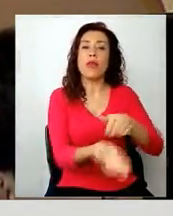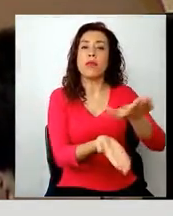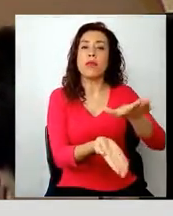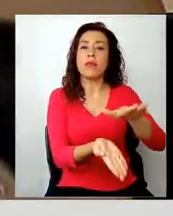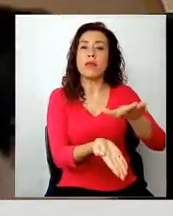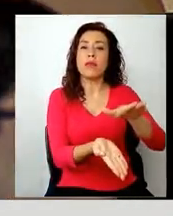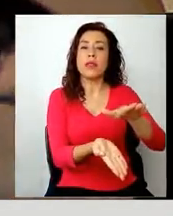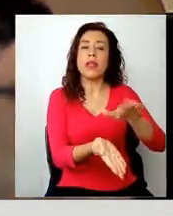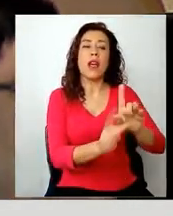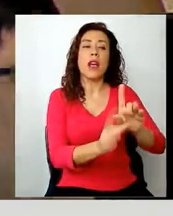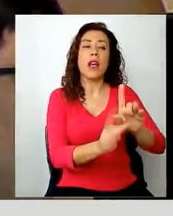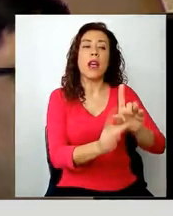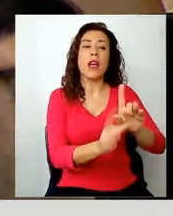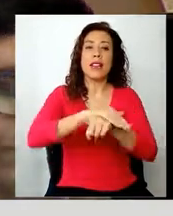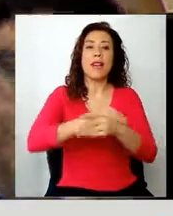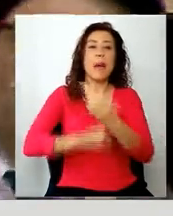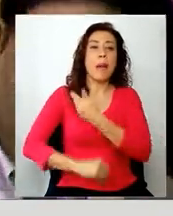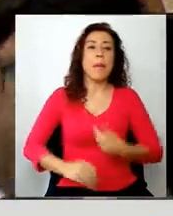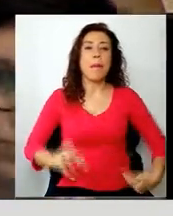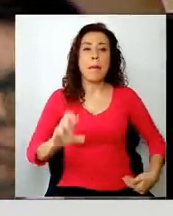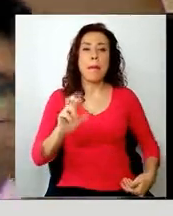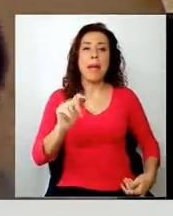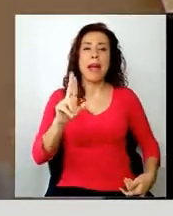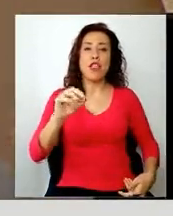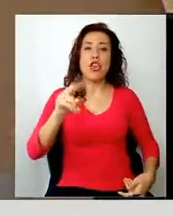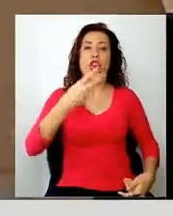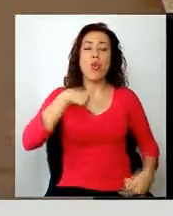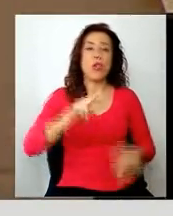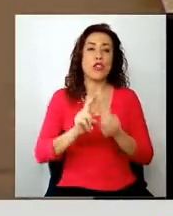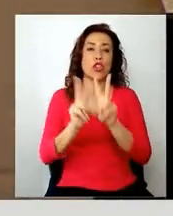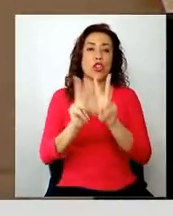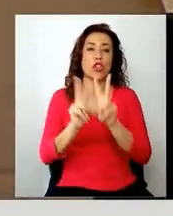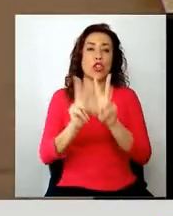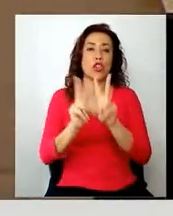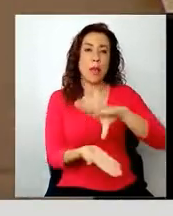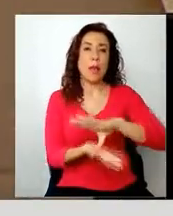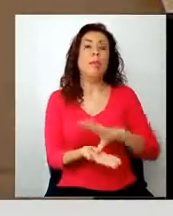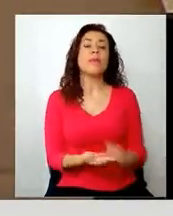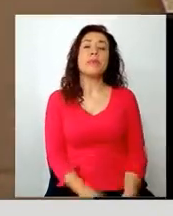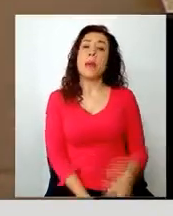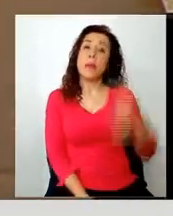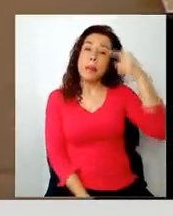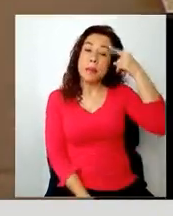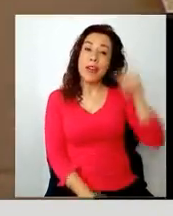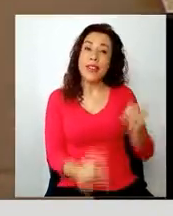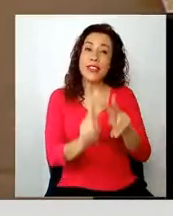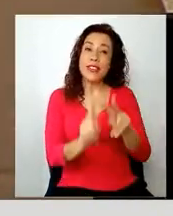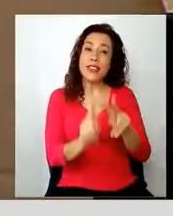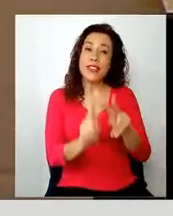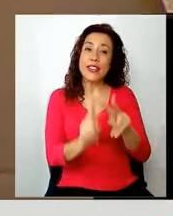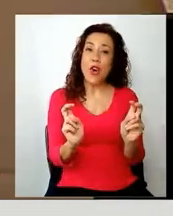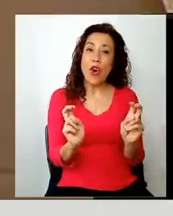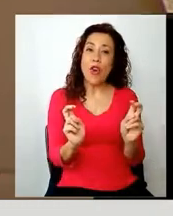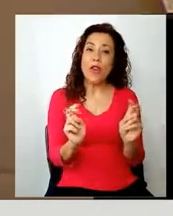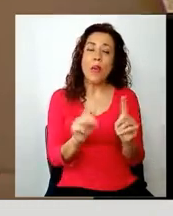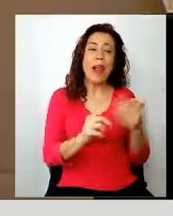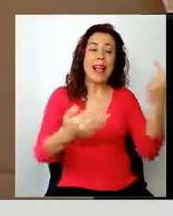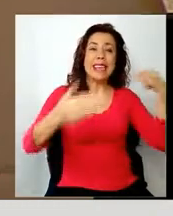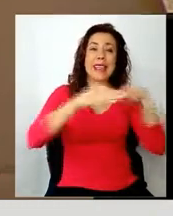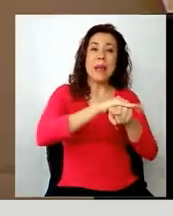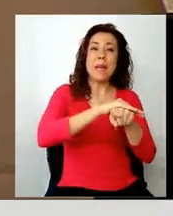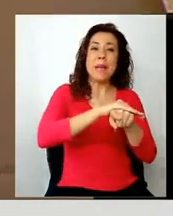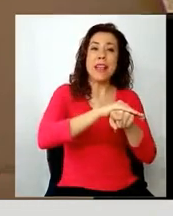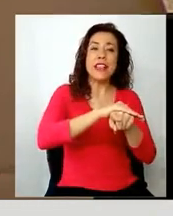intervencionismo el presidente Petro en nuestros asuntos ahora respecto de del supuesto injerencismo de los Estados Unidos